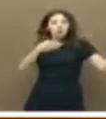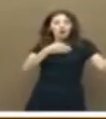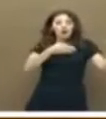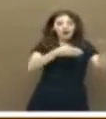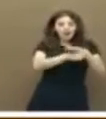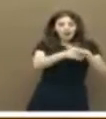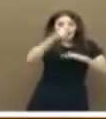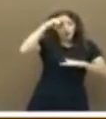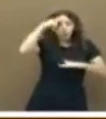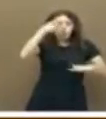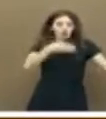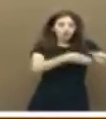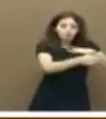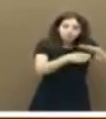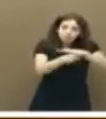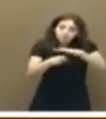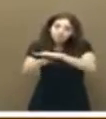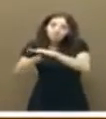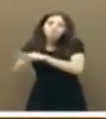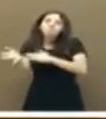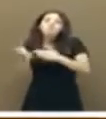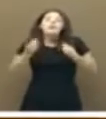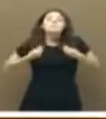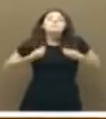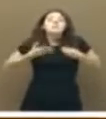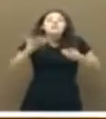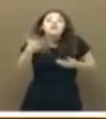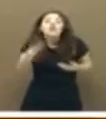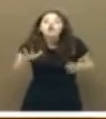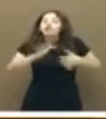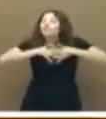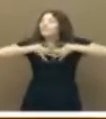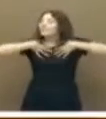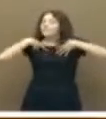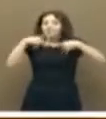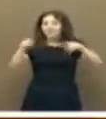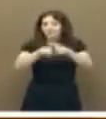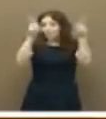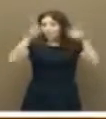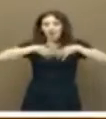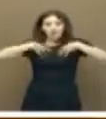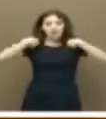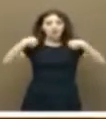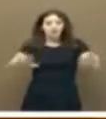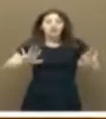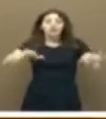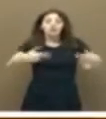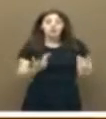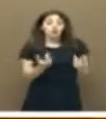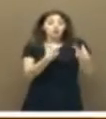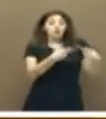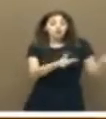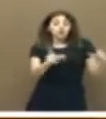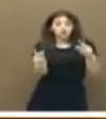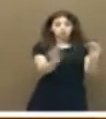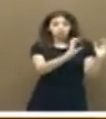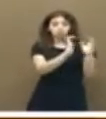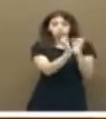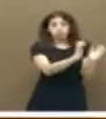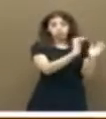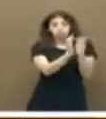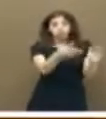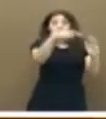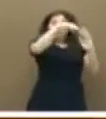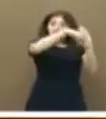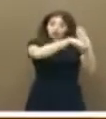los extremeños, vivan donde vivan, acordando con el sector, dialogando con el sector todos los cambios